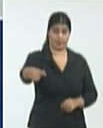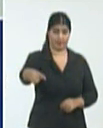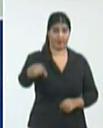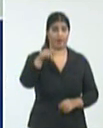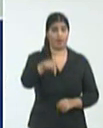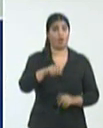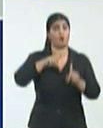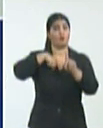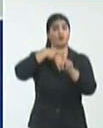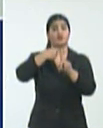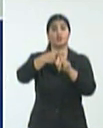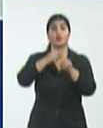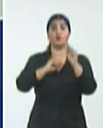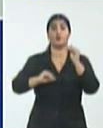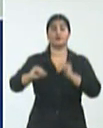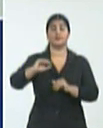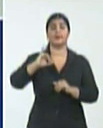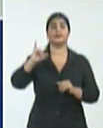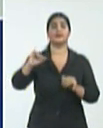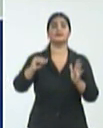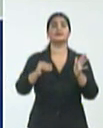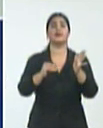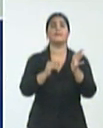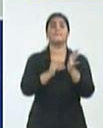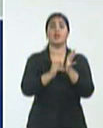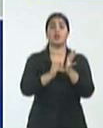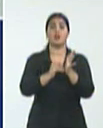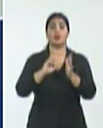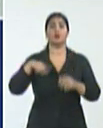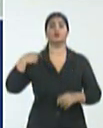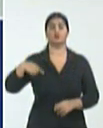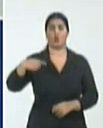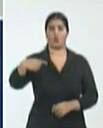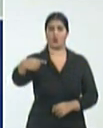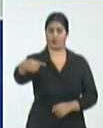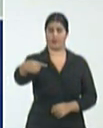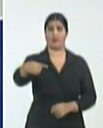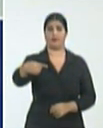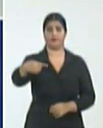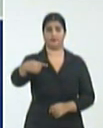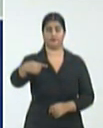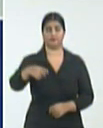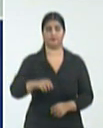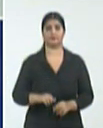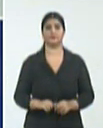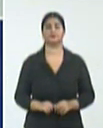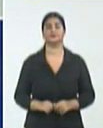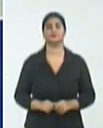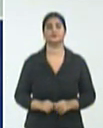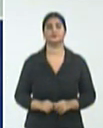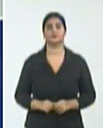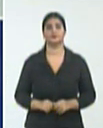encima de 6.000 casos, como pueden verlo ahí. Y el día de ayer,